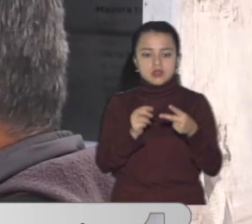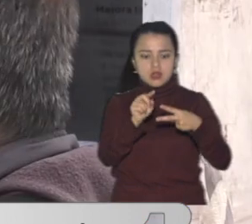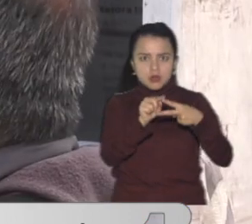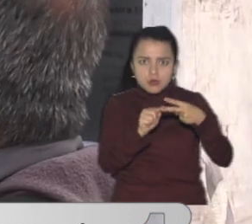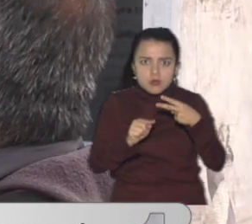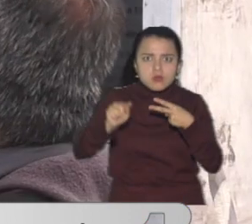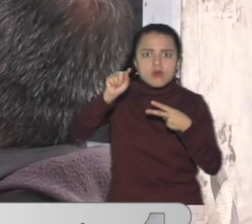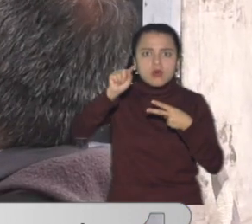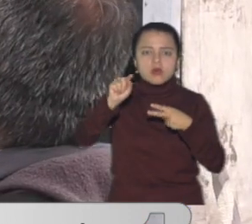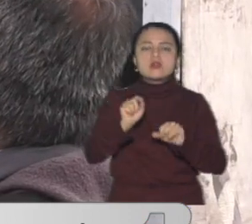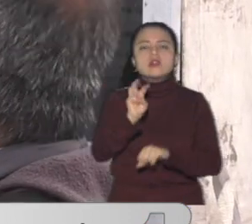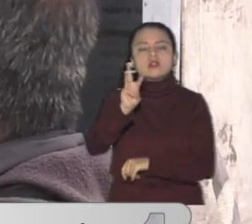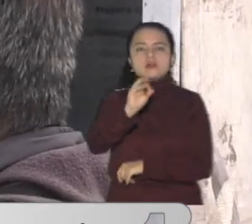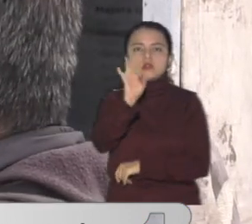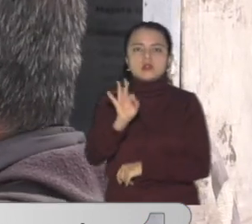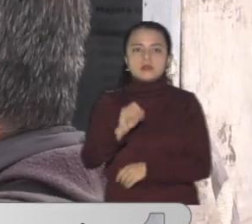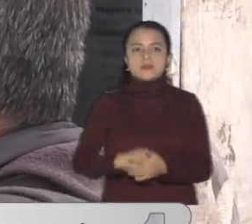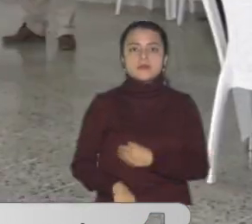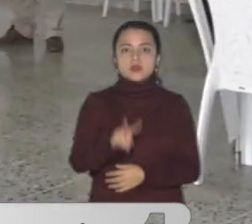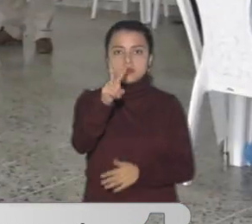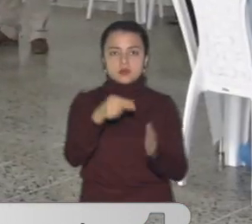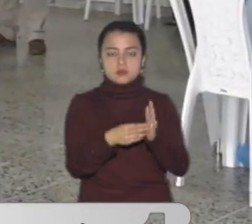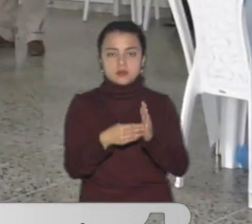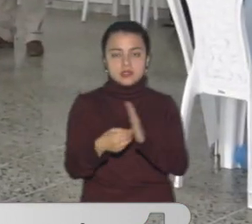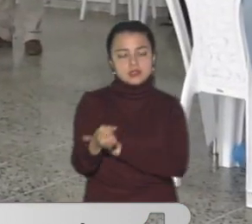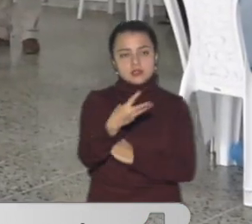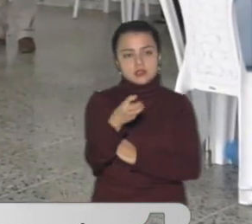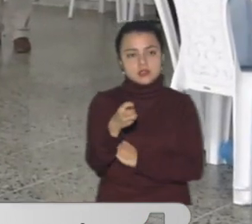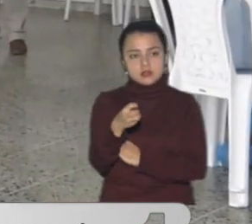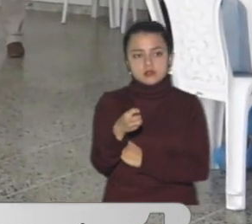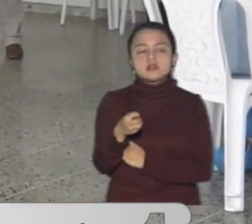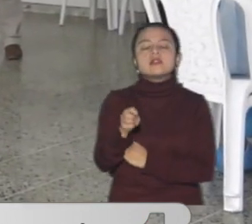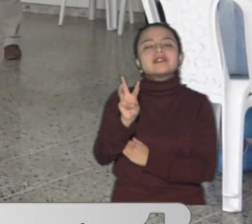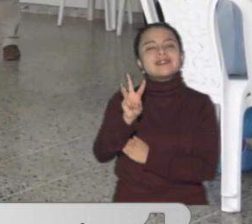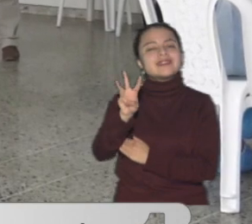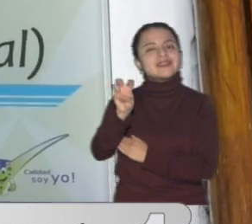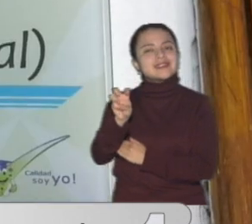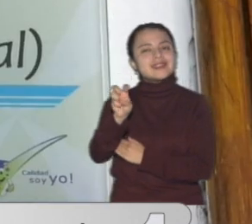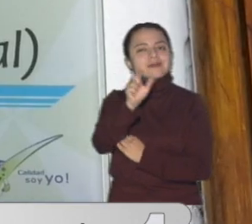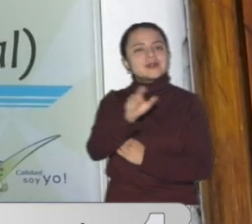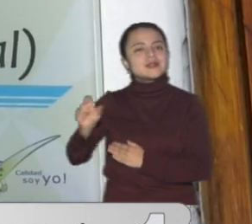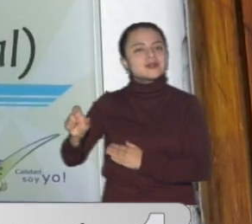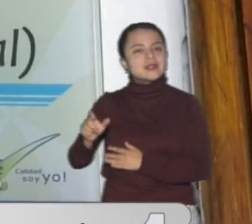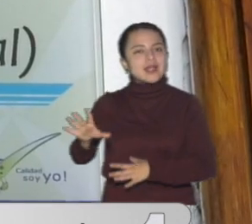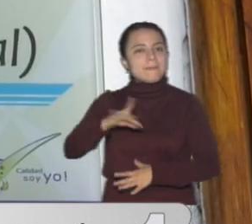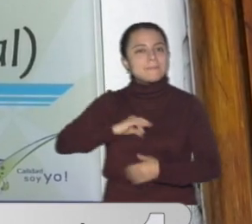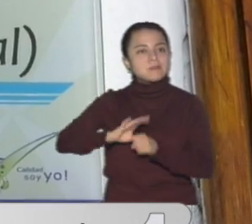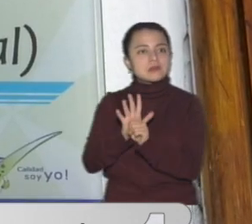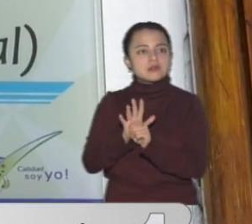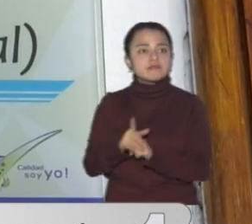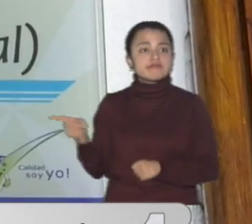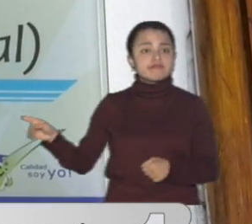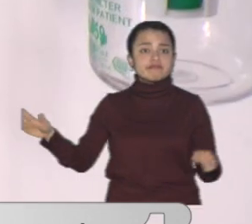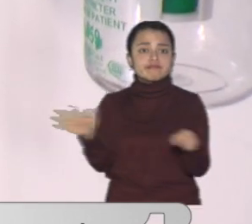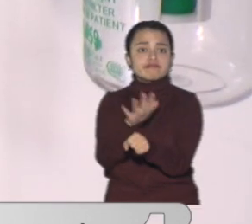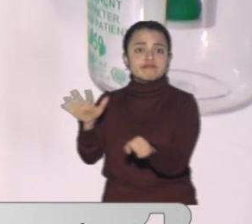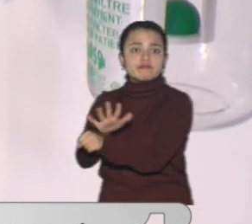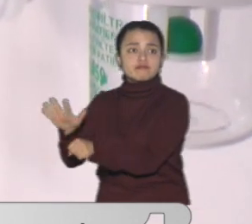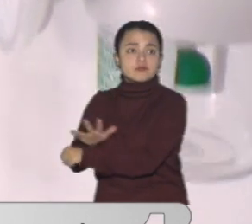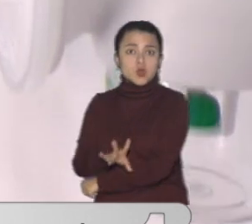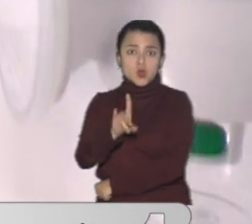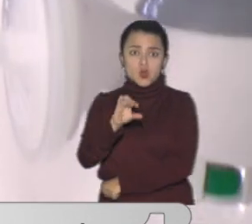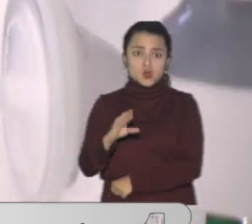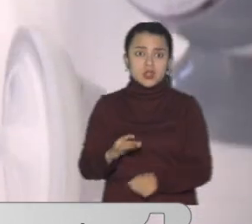30%. Fueron 2.337 los reportados en la última semana. Pese al aumento, el sistema de unidades de cuidados intensivos se ha